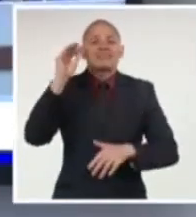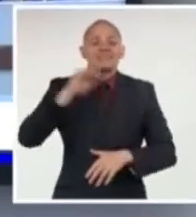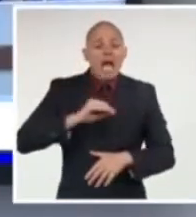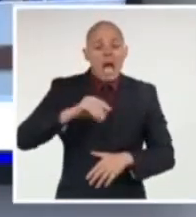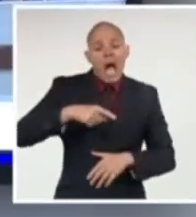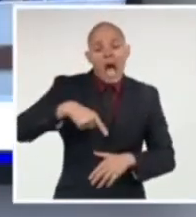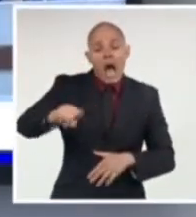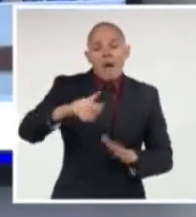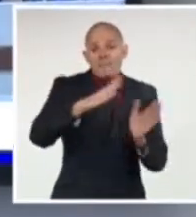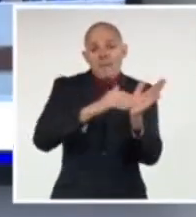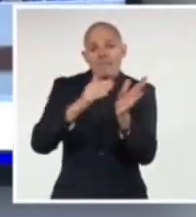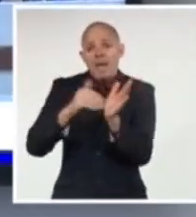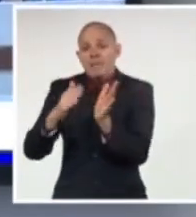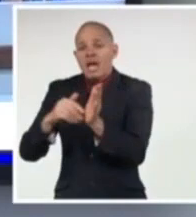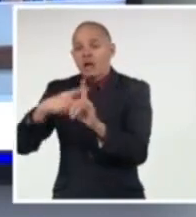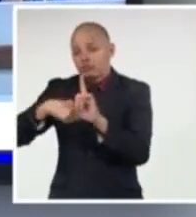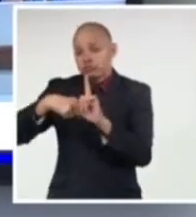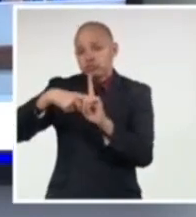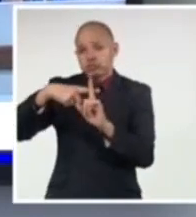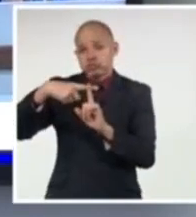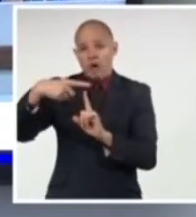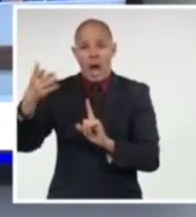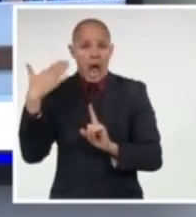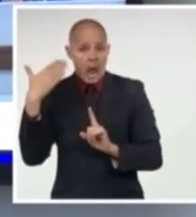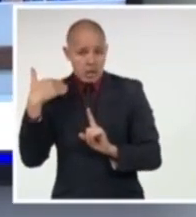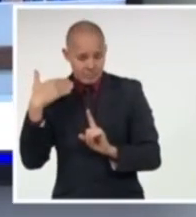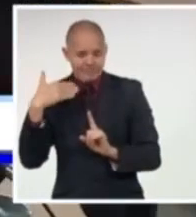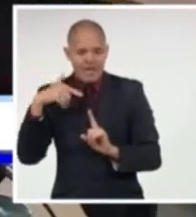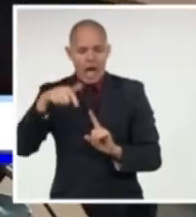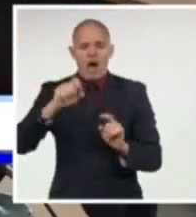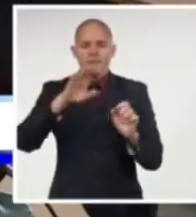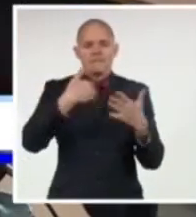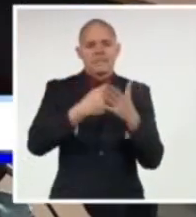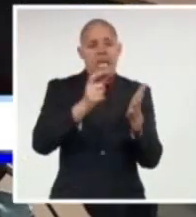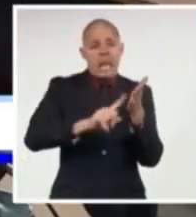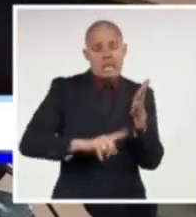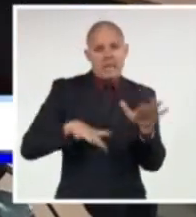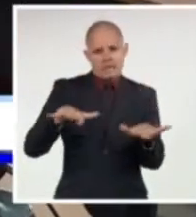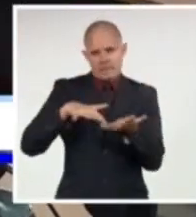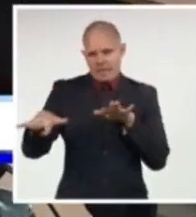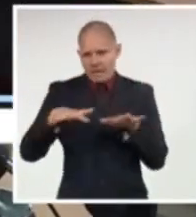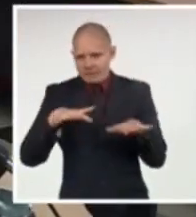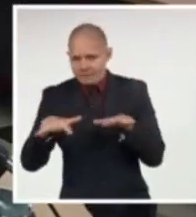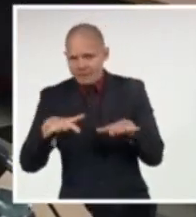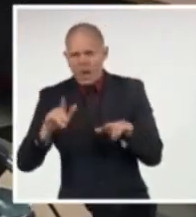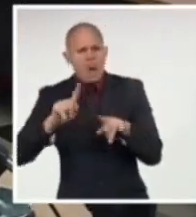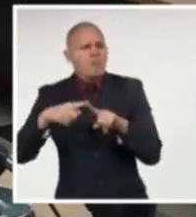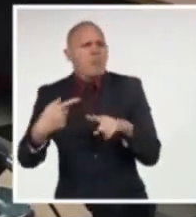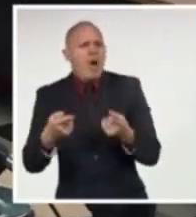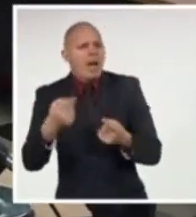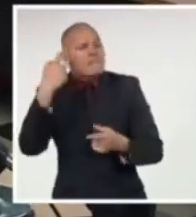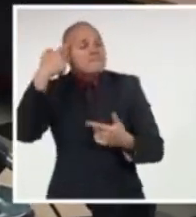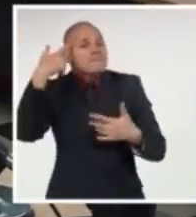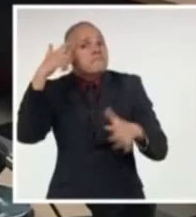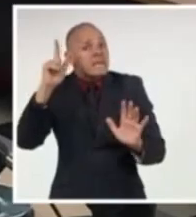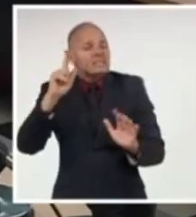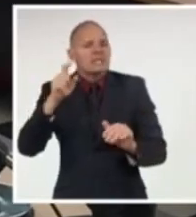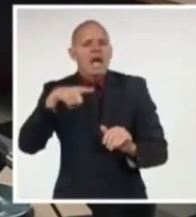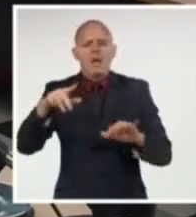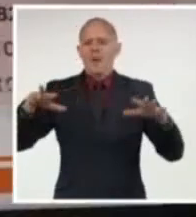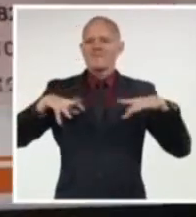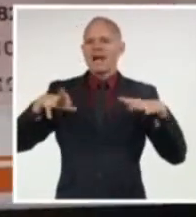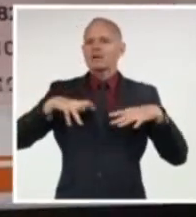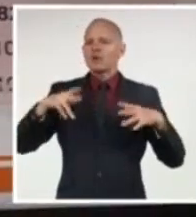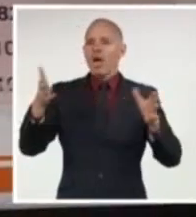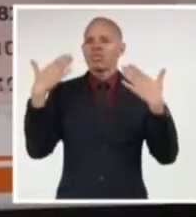año. La idea de que para la Unión Eléctrica el verano comienza en marzo fue